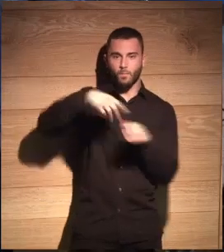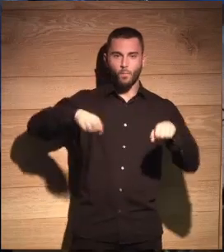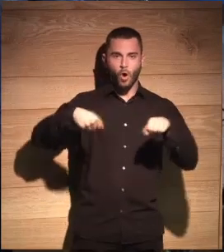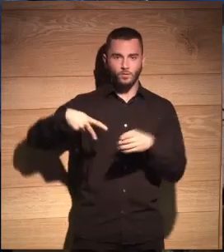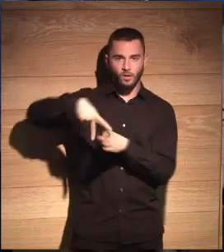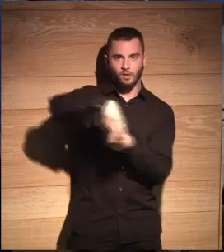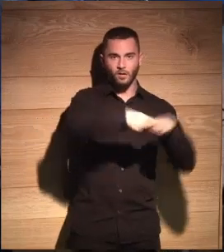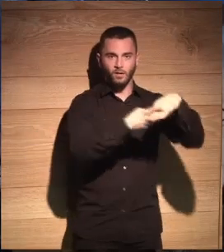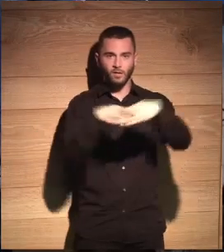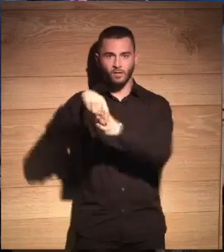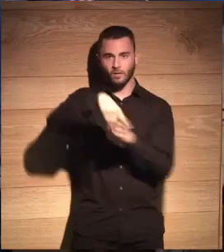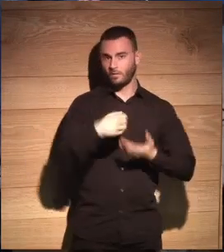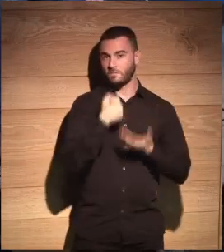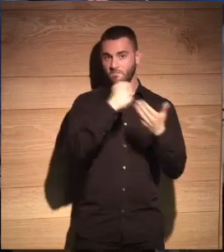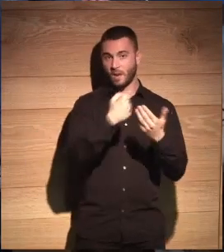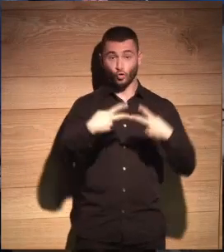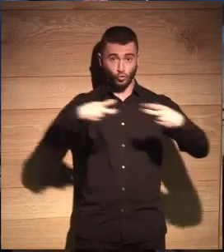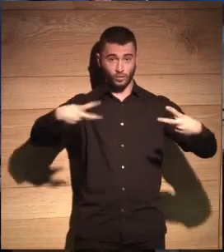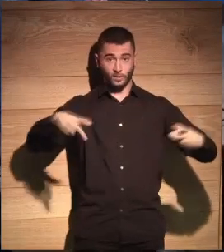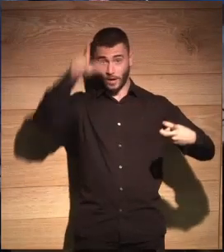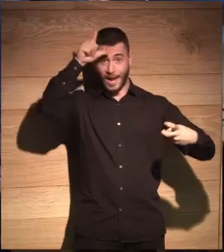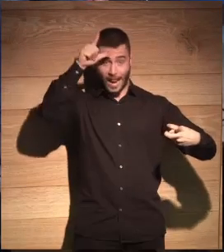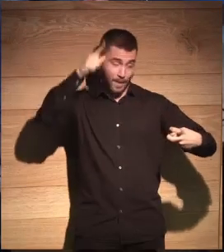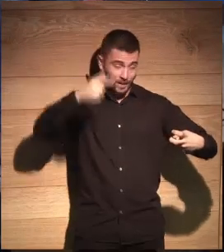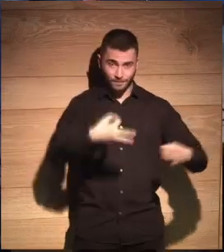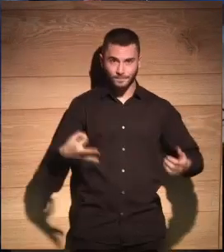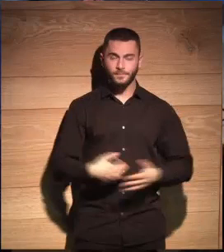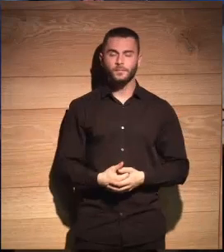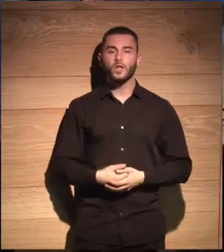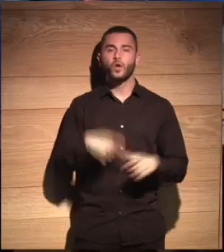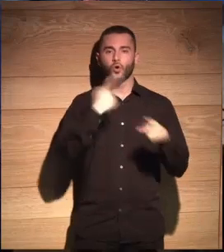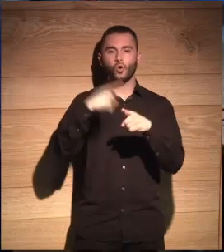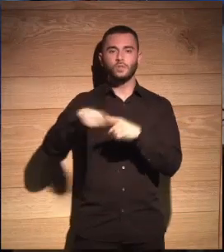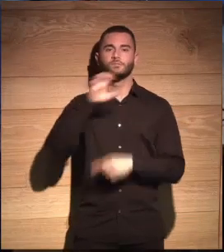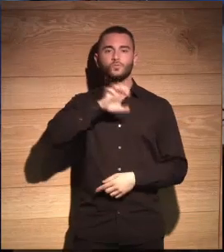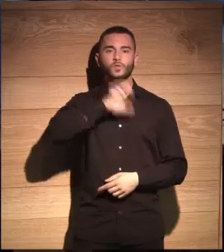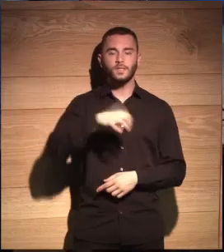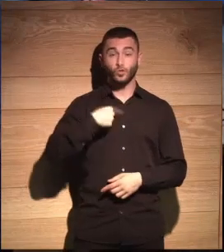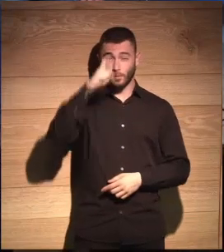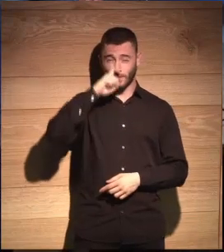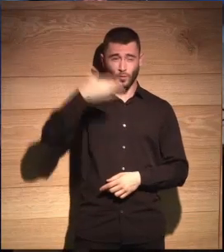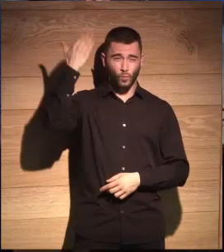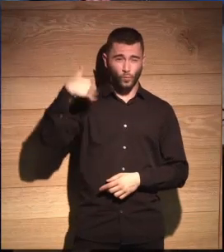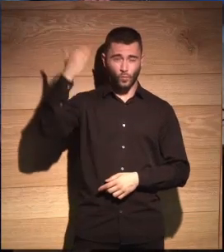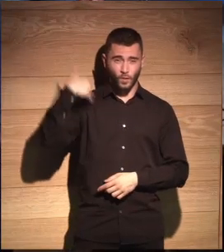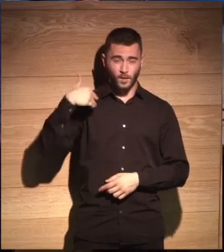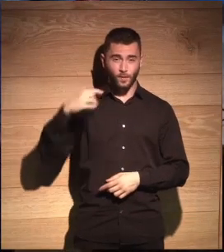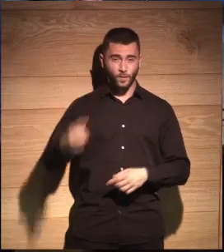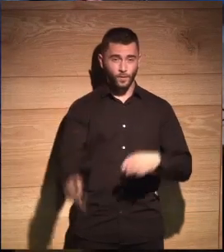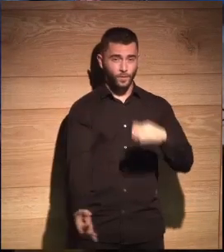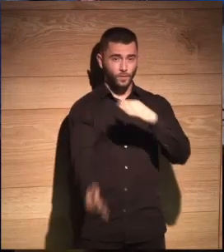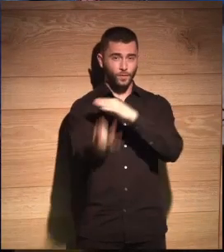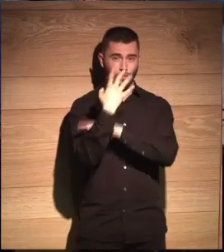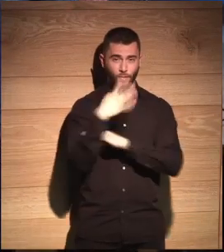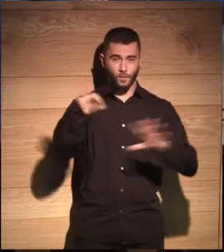ruso. Con subtítulos en alemán. Eso es. No, hay cosas curiosas, acordándome de cuando me mandaron